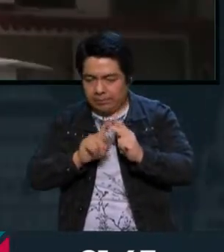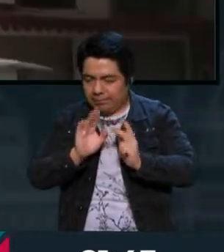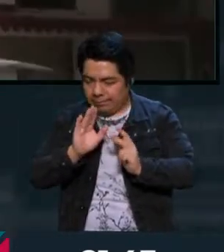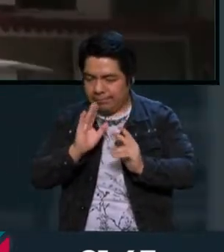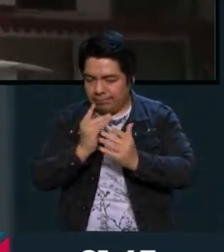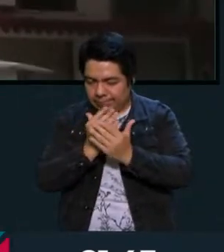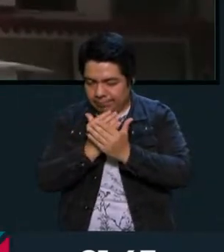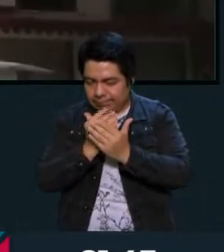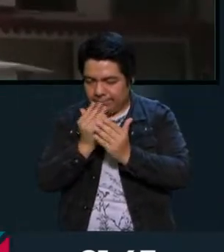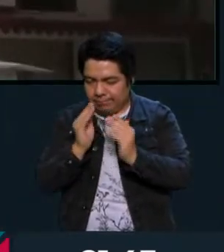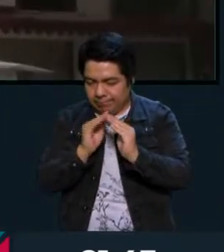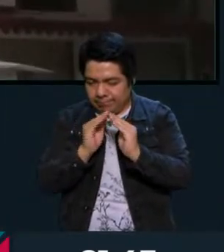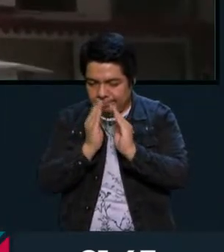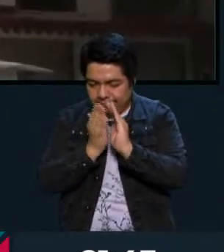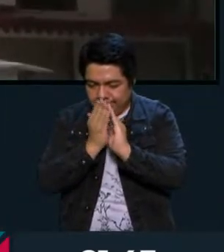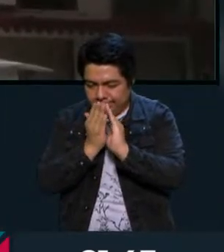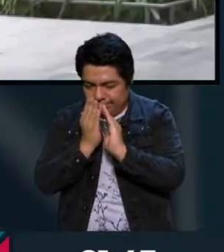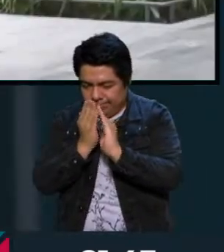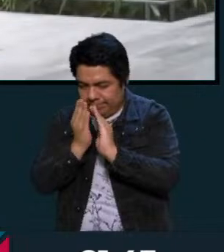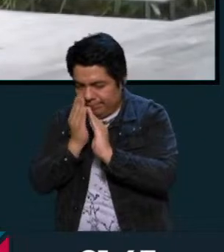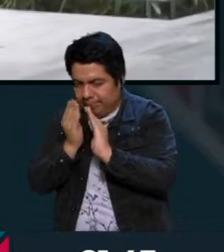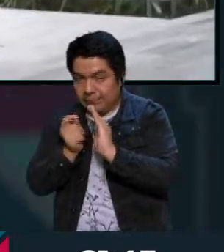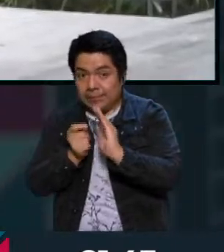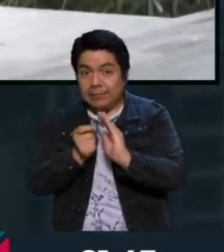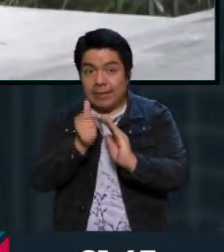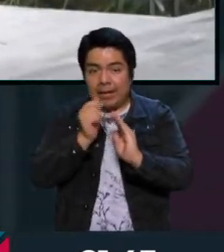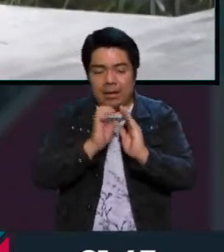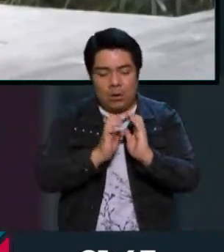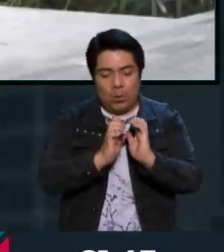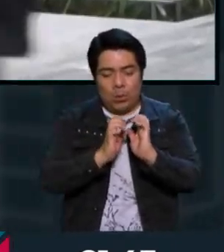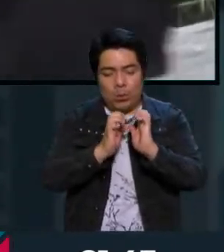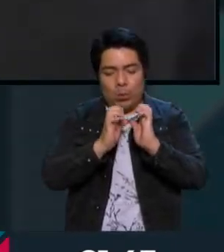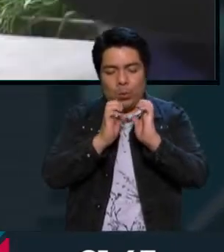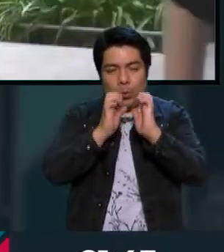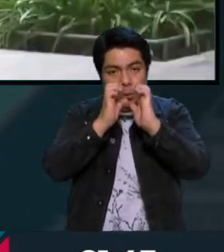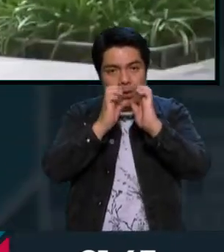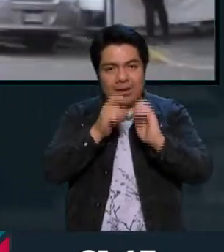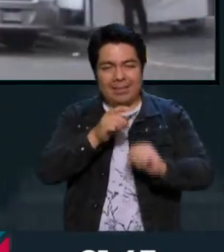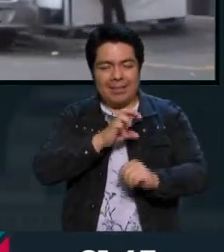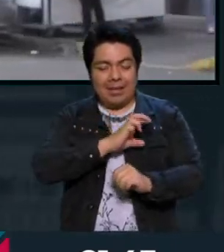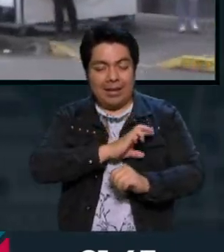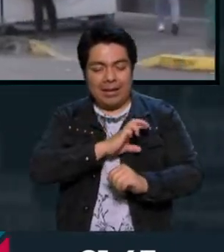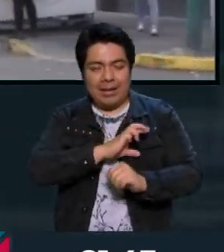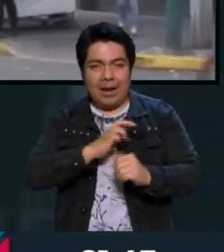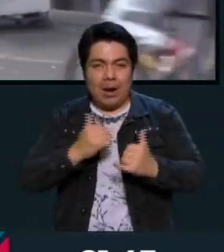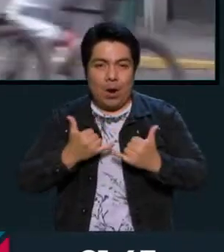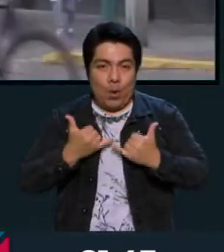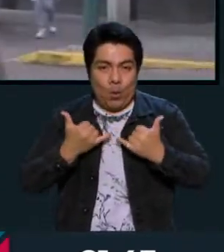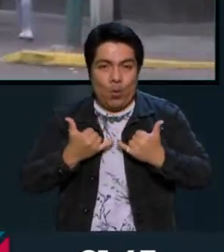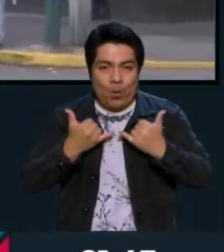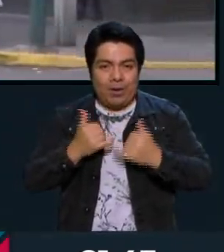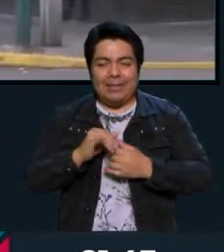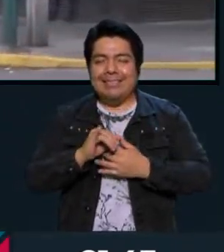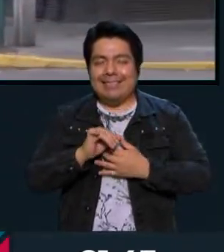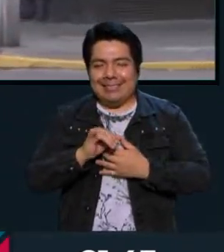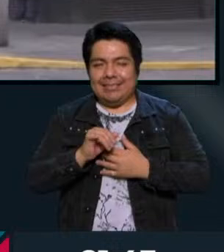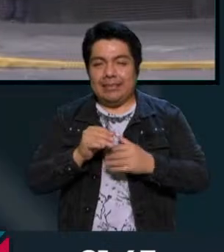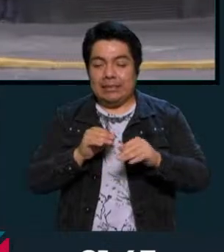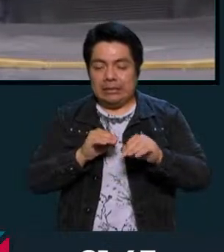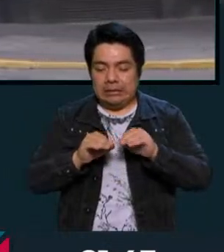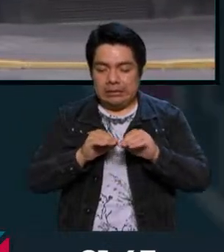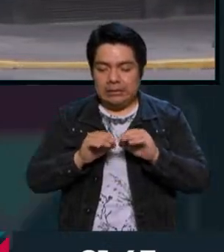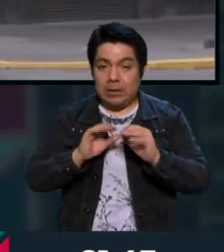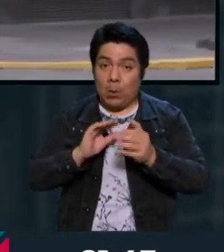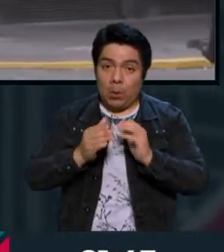iniciar las obras para construir el primer edificio que será destinado al arrendamiento asequible para jóvenes que trabajan o